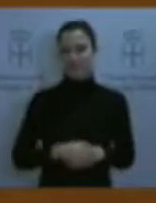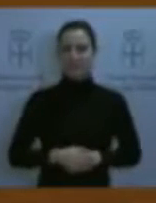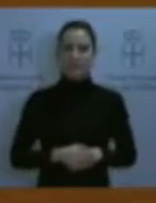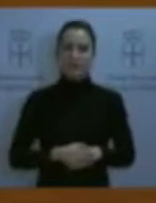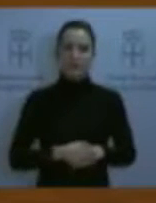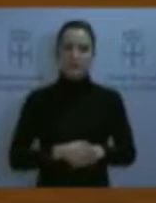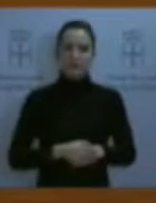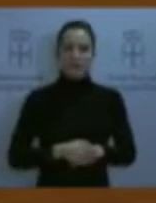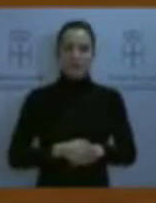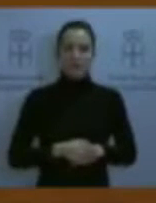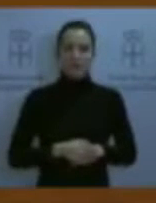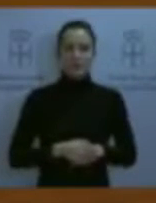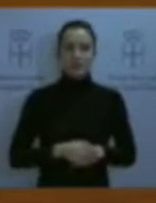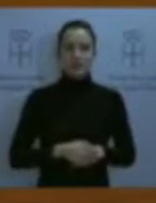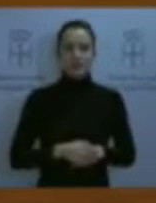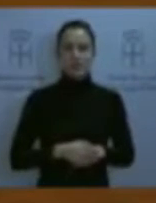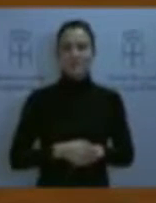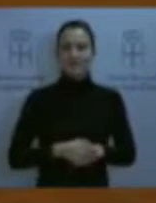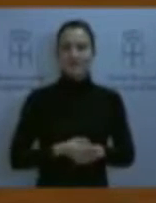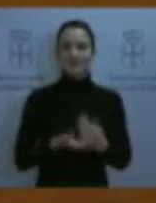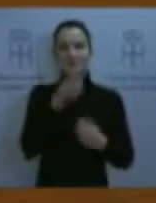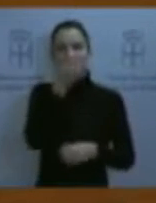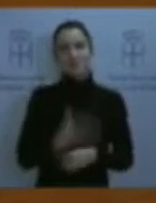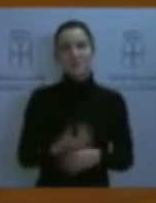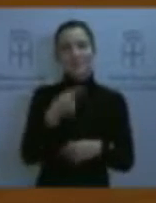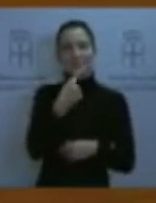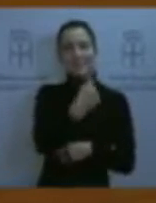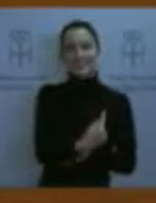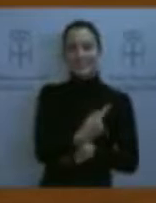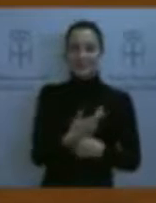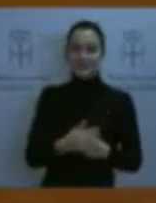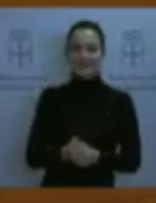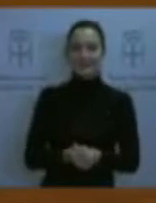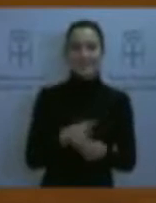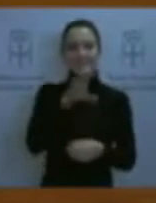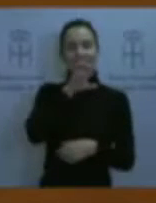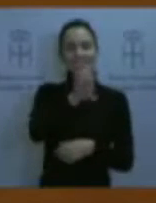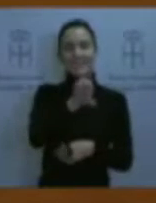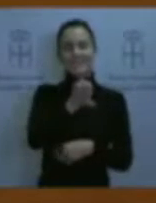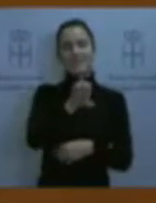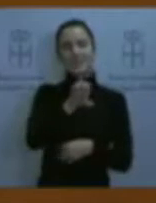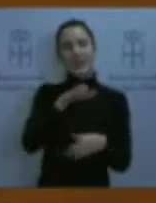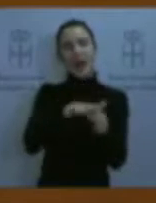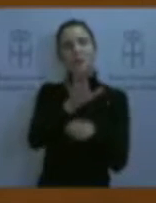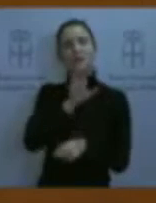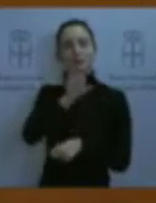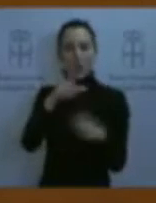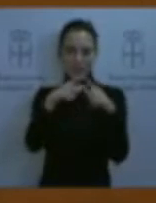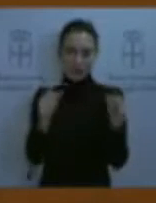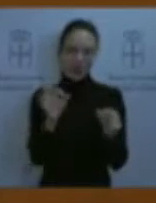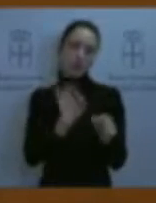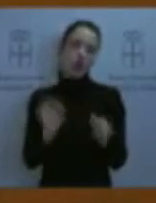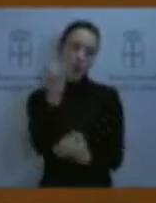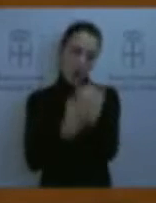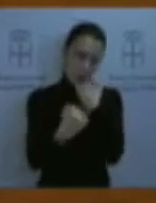dicho esto, no solo en ámbito autonómico y en lo referente al tejido económico, también los problemas